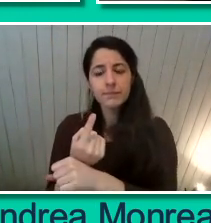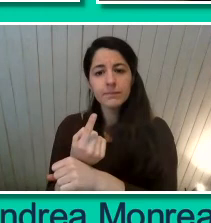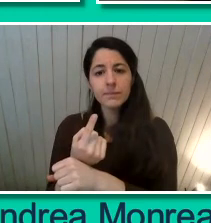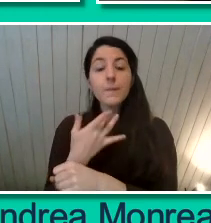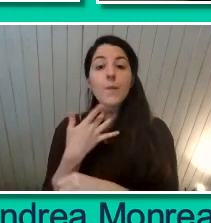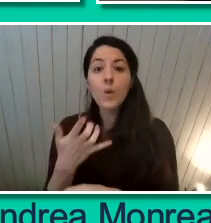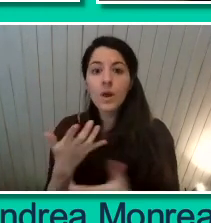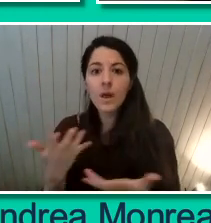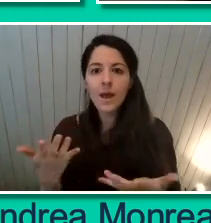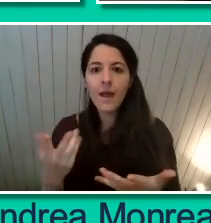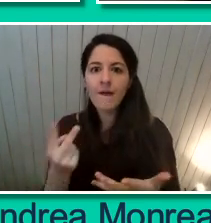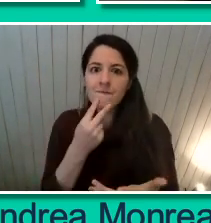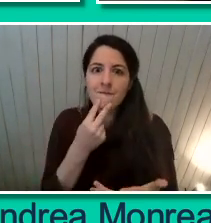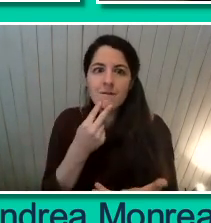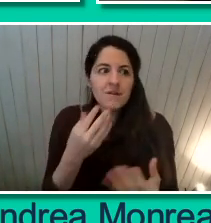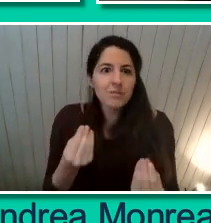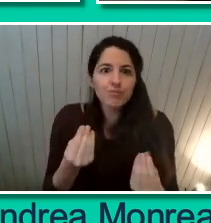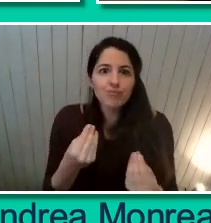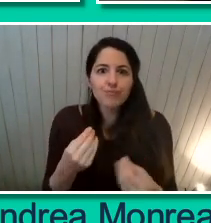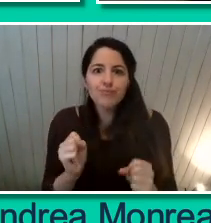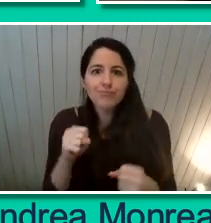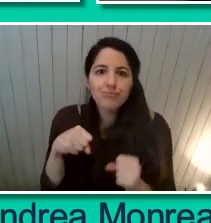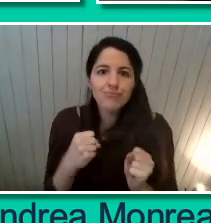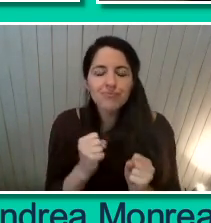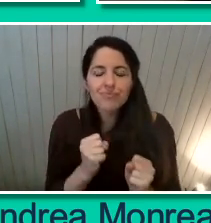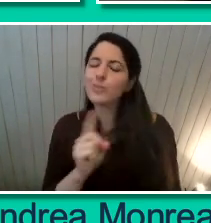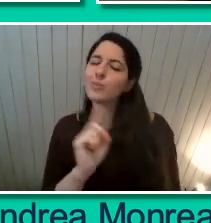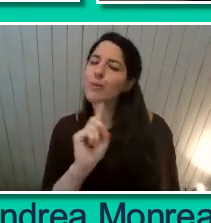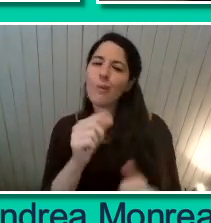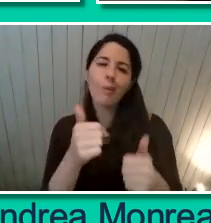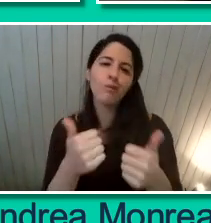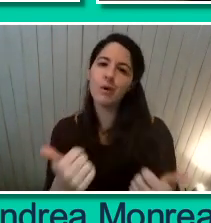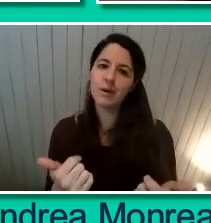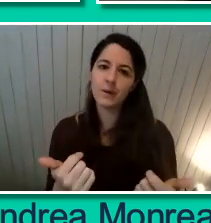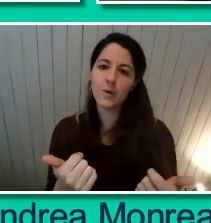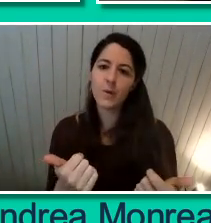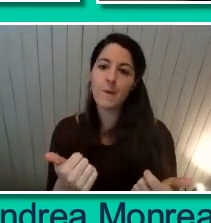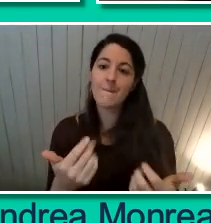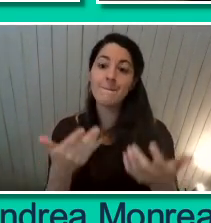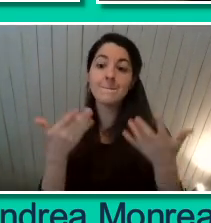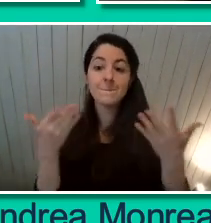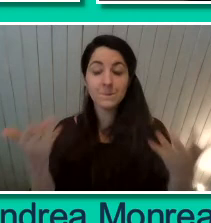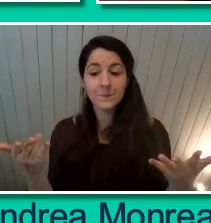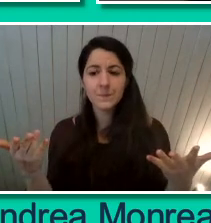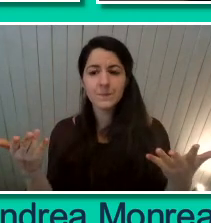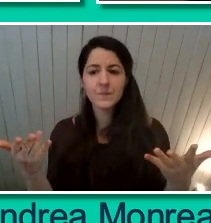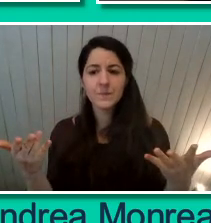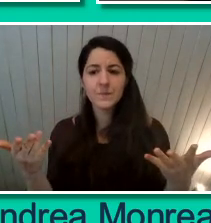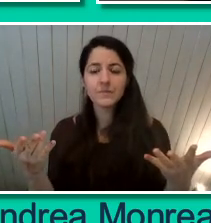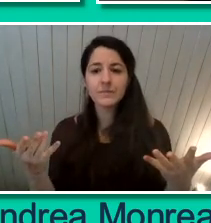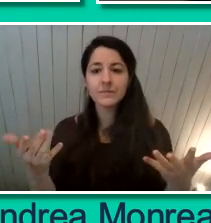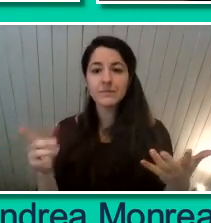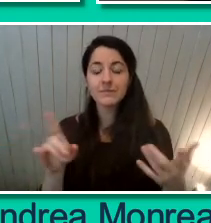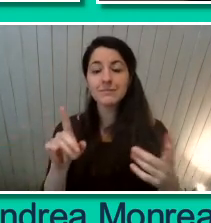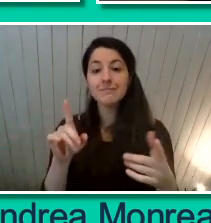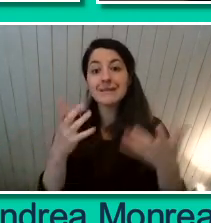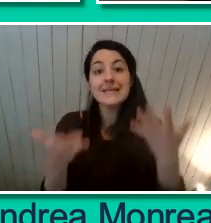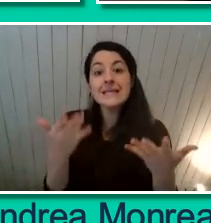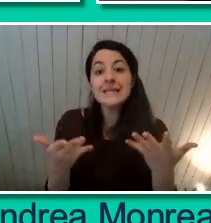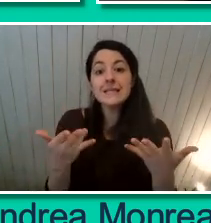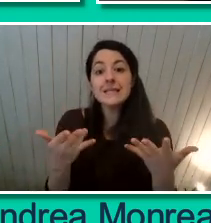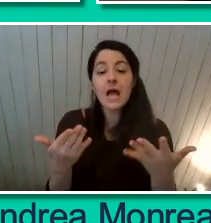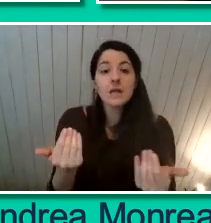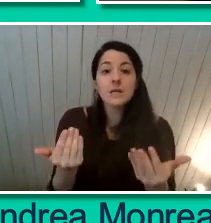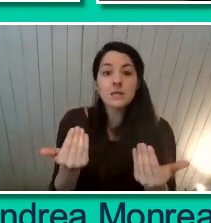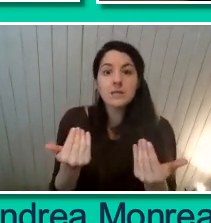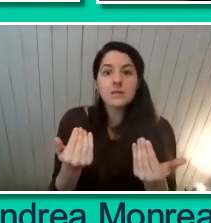con incertidumbre no es bueno. Entonces, quizás algún factor va a llevar a que se tenga que hacer un chequeo más